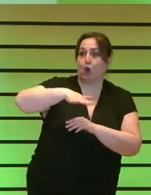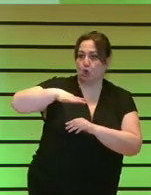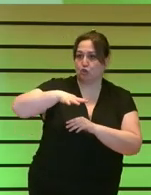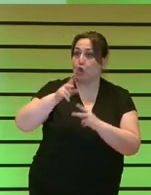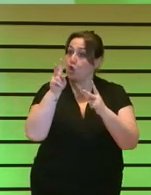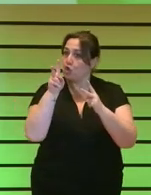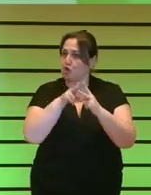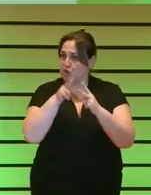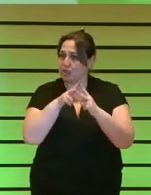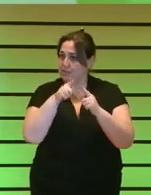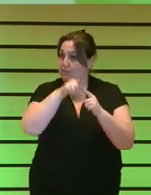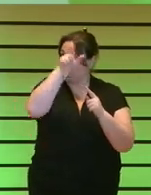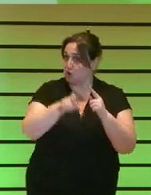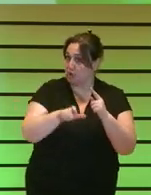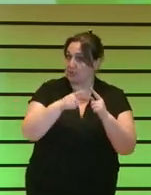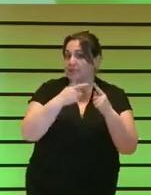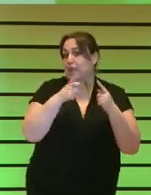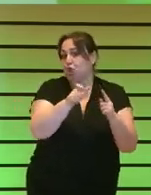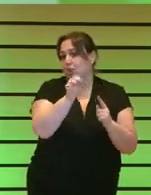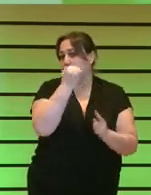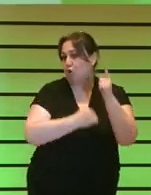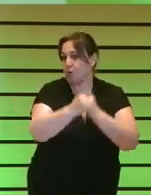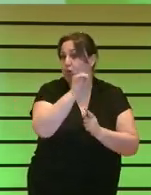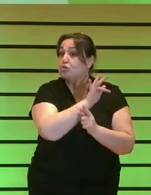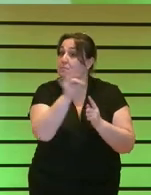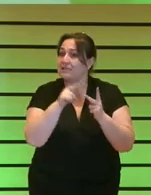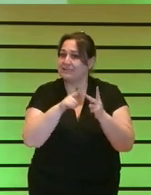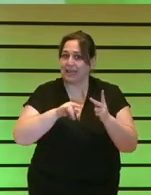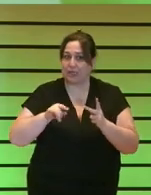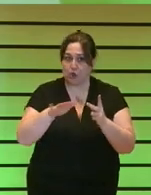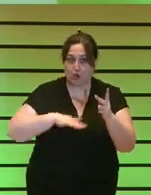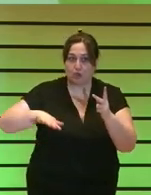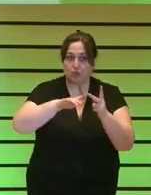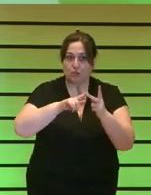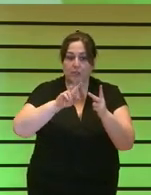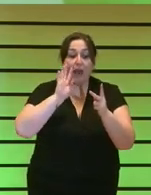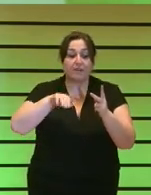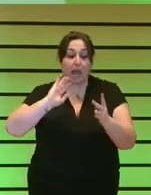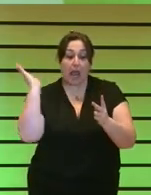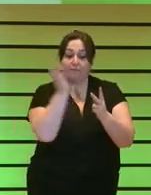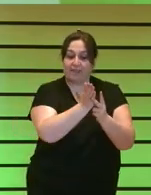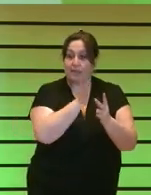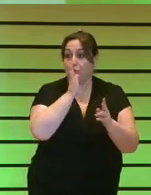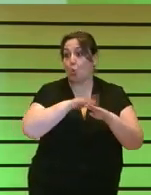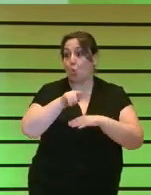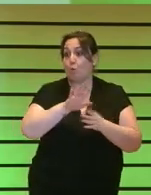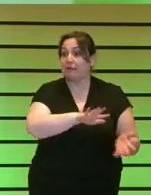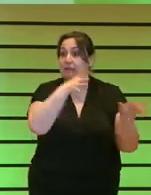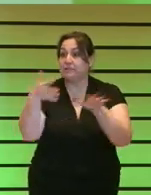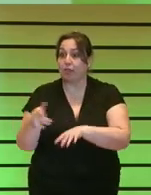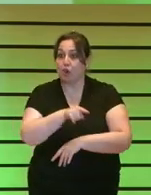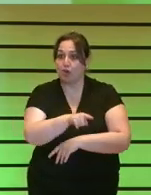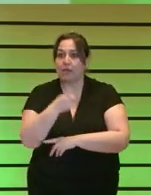personas sectores económicos por supuesto y territorios que se van a ver perjudicados por esa transición tenemos que